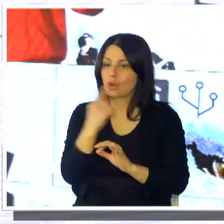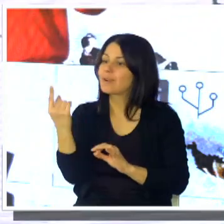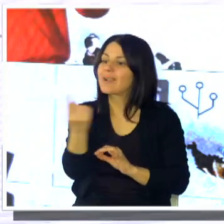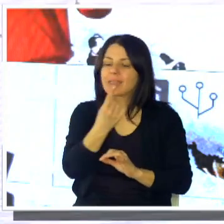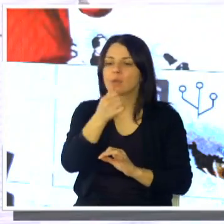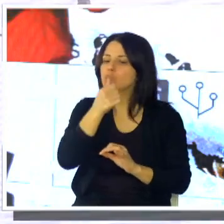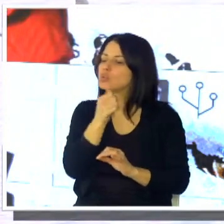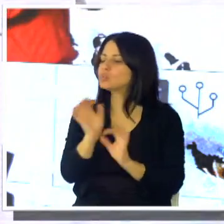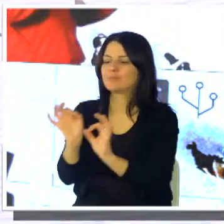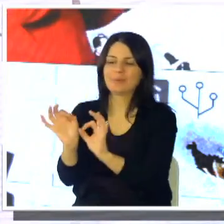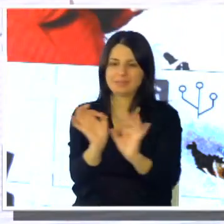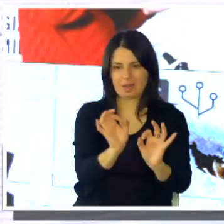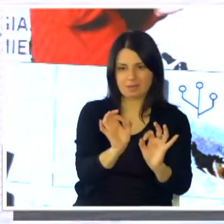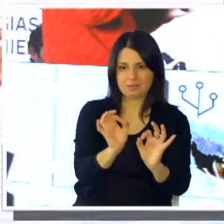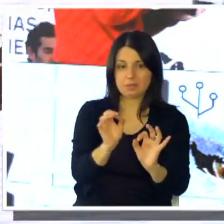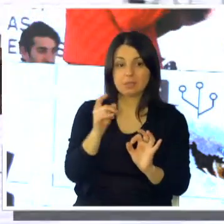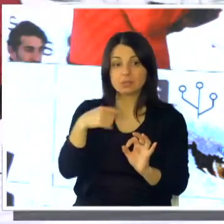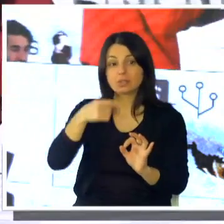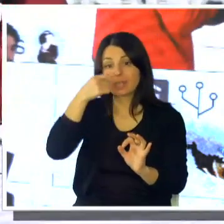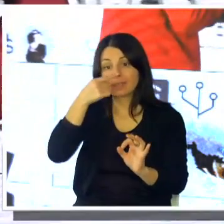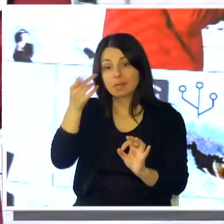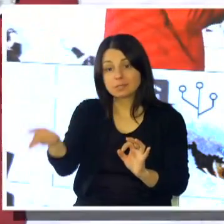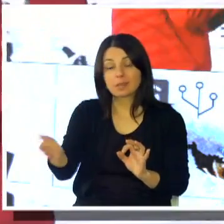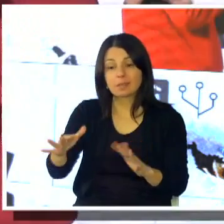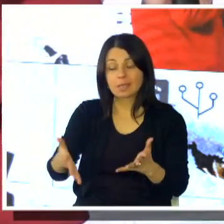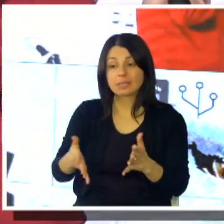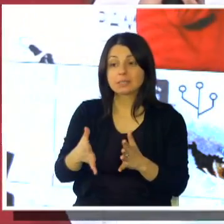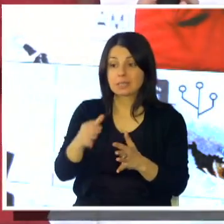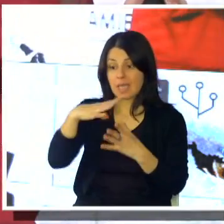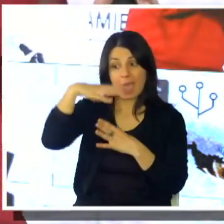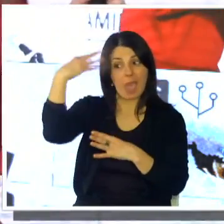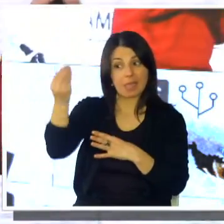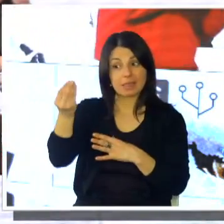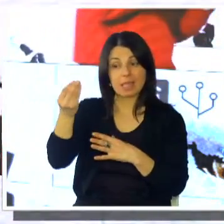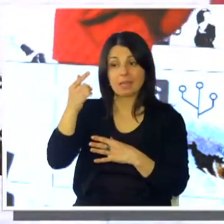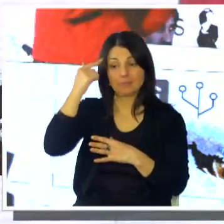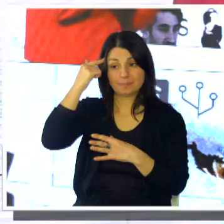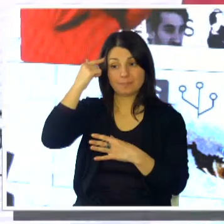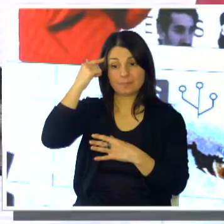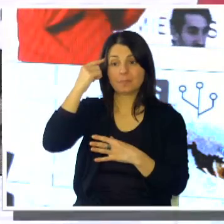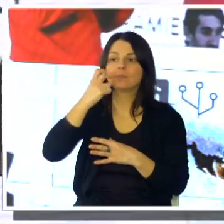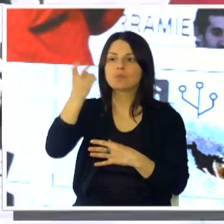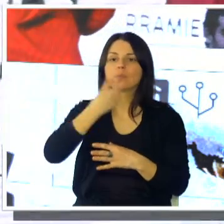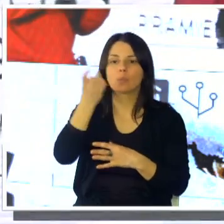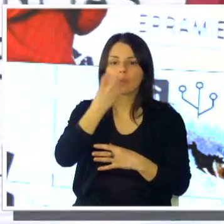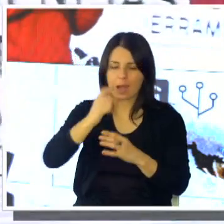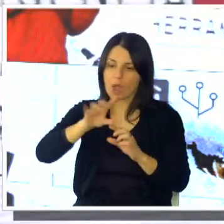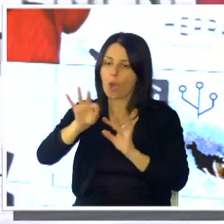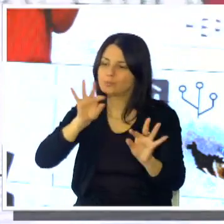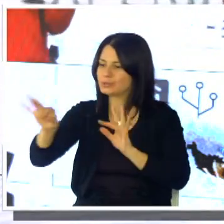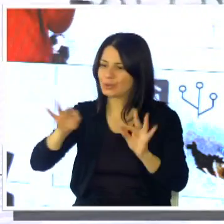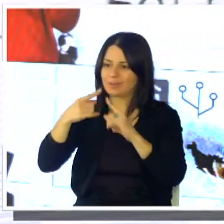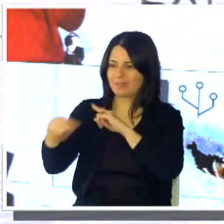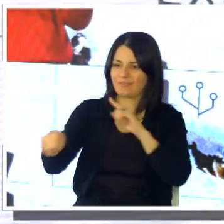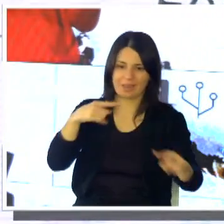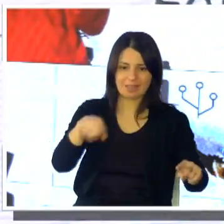su solución particular. Lo interesante de esto es que desde Antel nos posicionamos en buscar esas alternativas, en